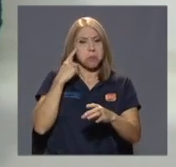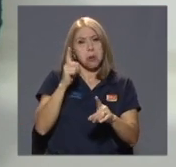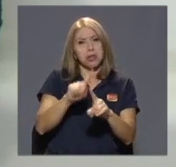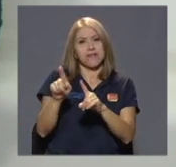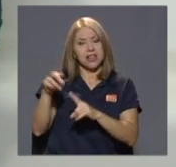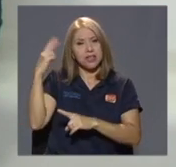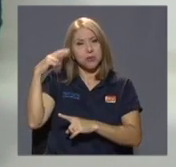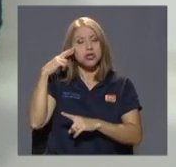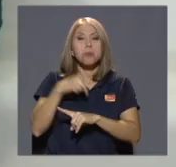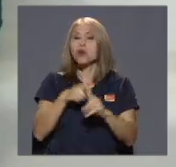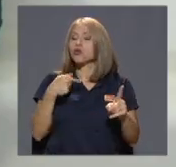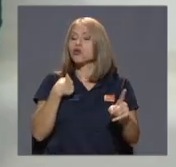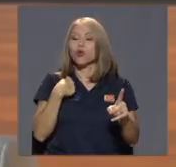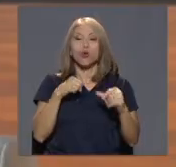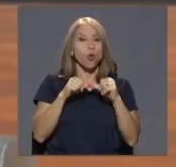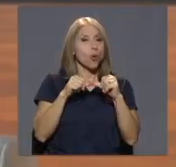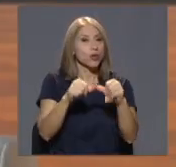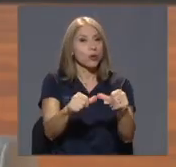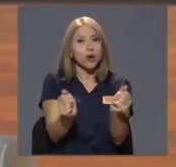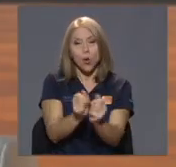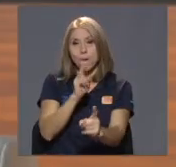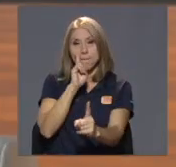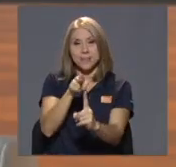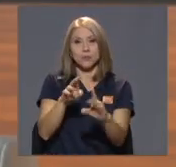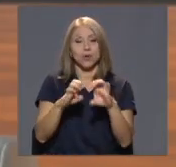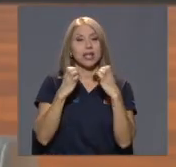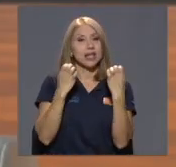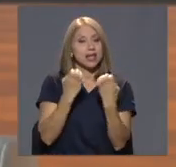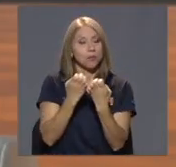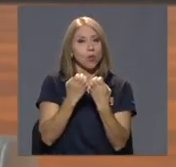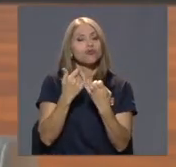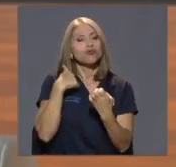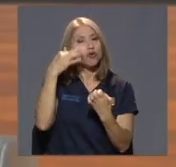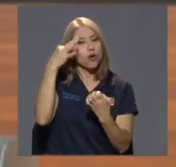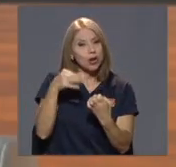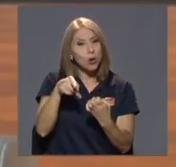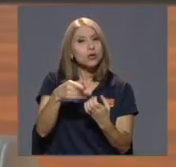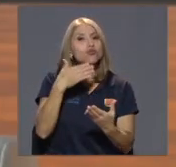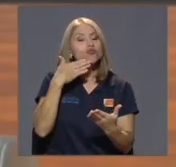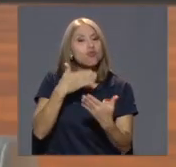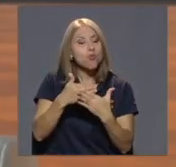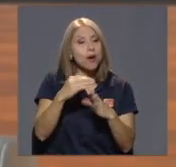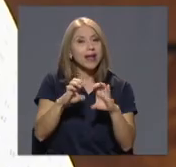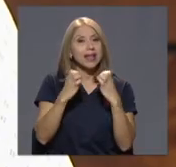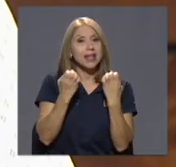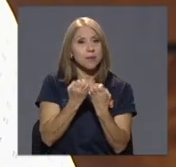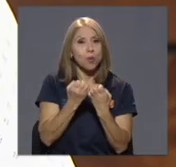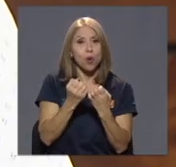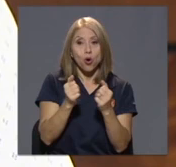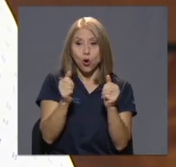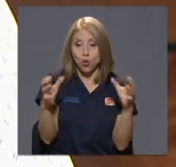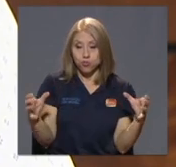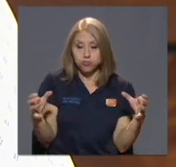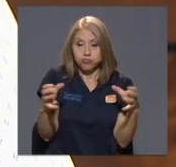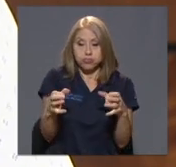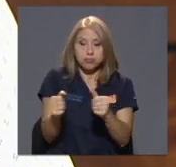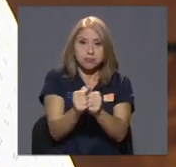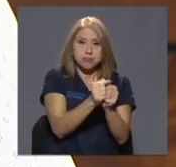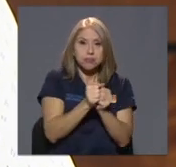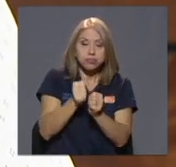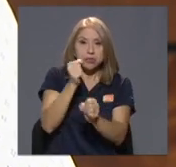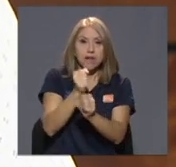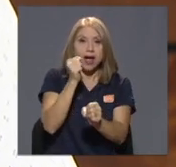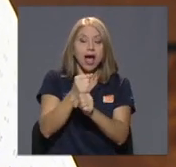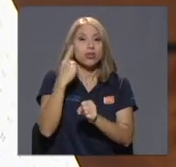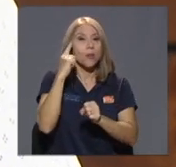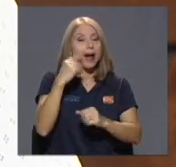muy buen equipo de trabajo y estamos trabajando juntos para sacar la tarea adelante. Vea que tal vez lo más importante que usted me ha dicho tiene que